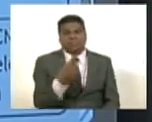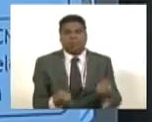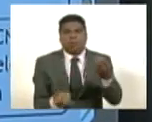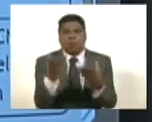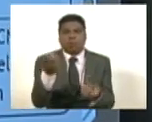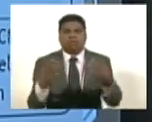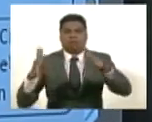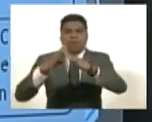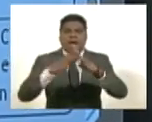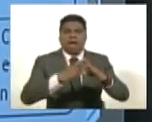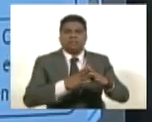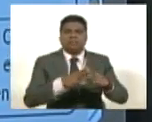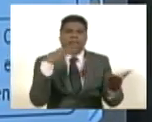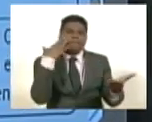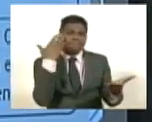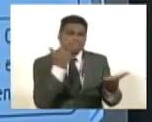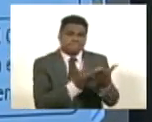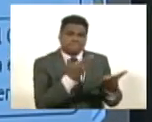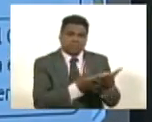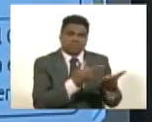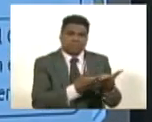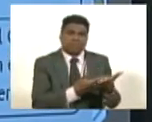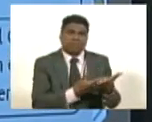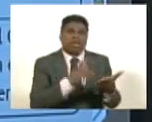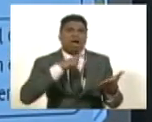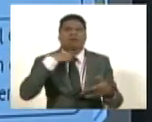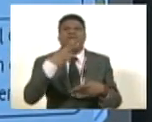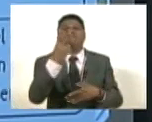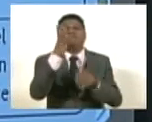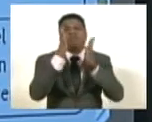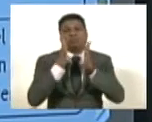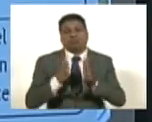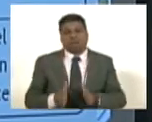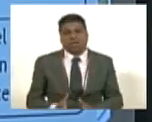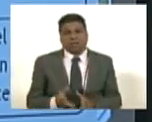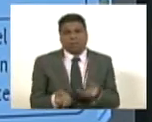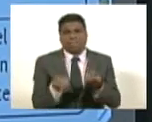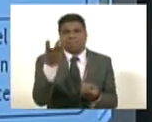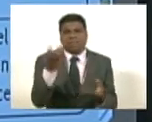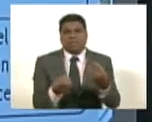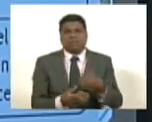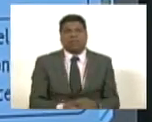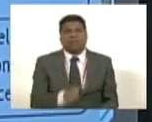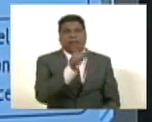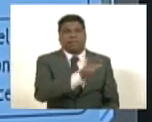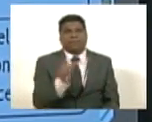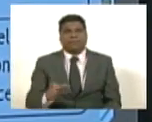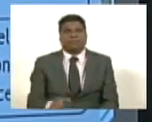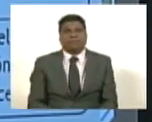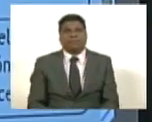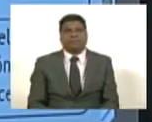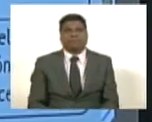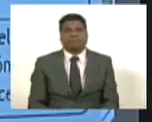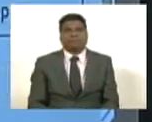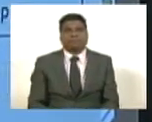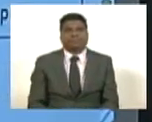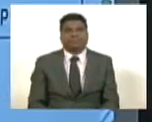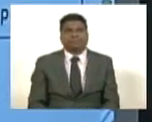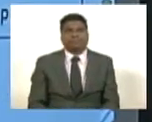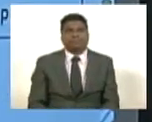la constancia de la condición de vocero o vocera del candidato o candidata que se pretende